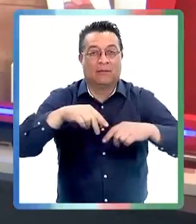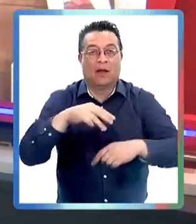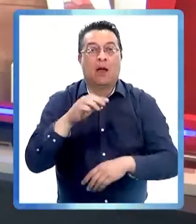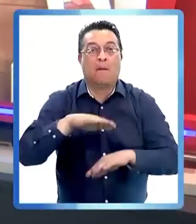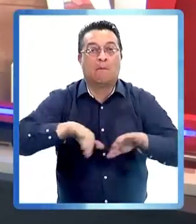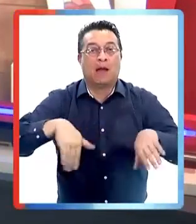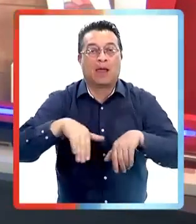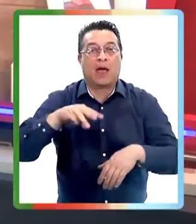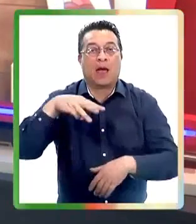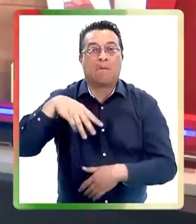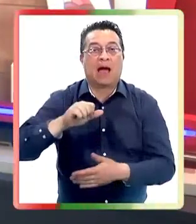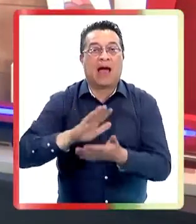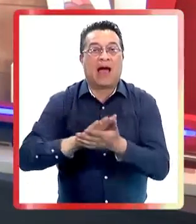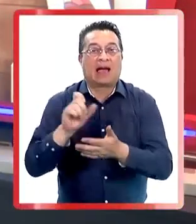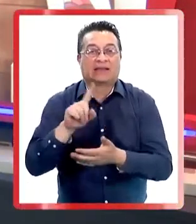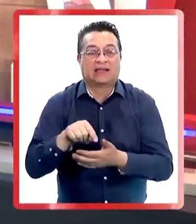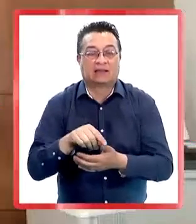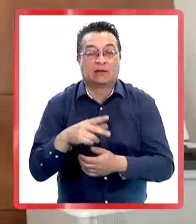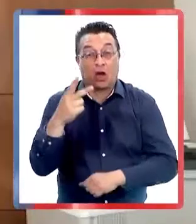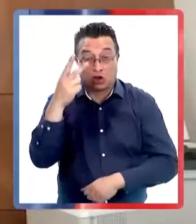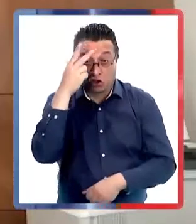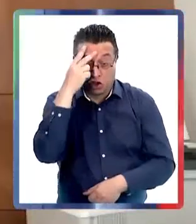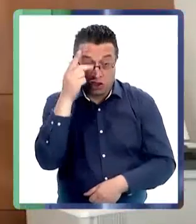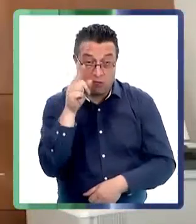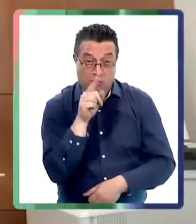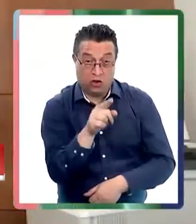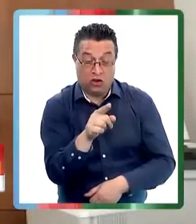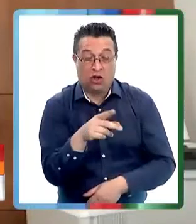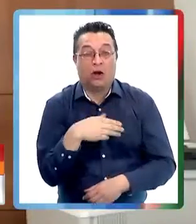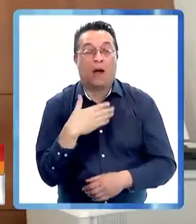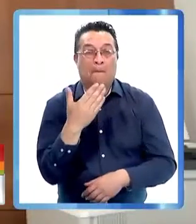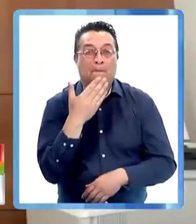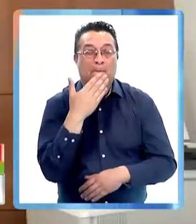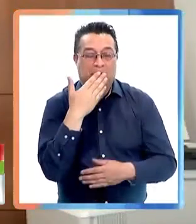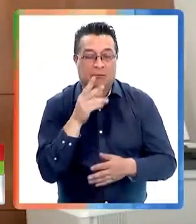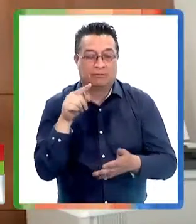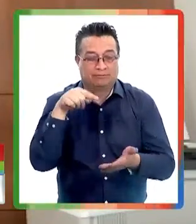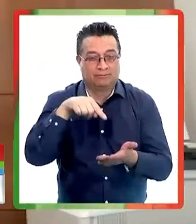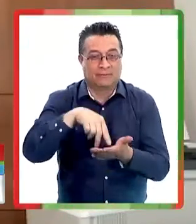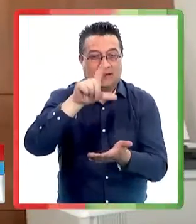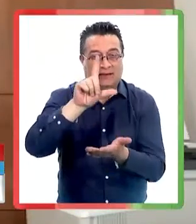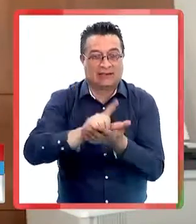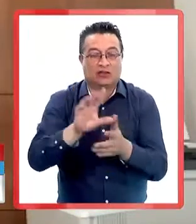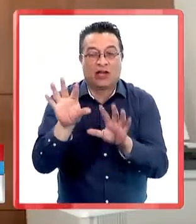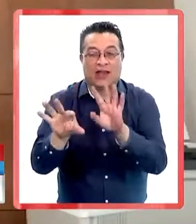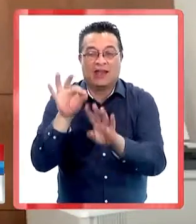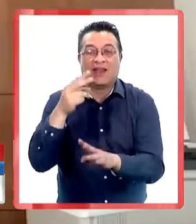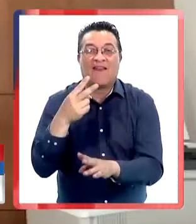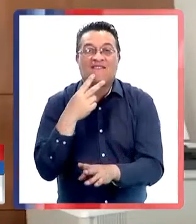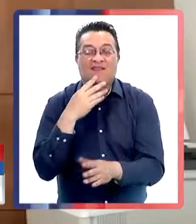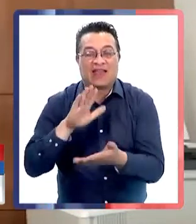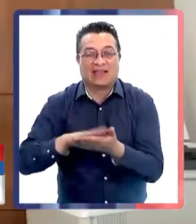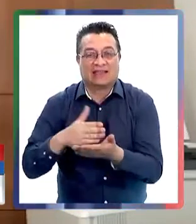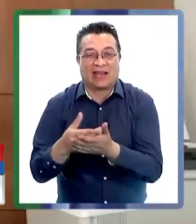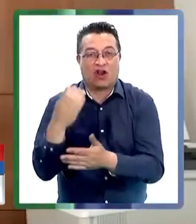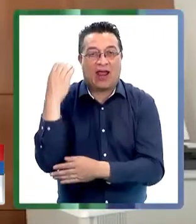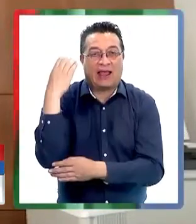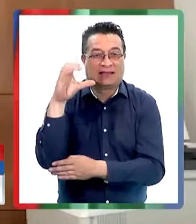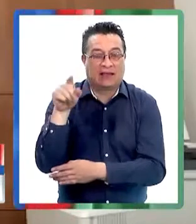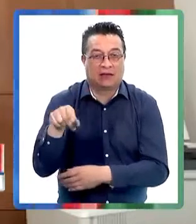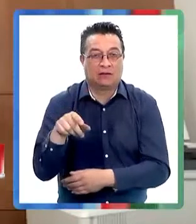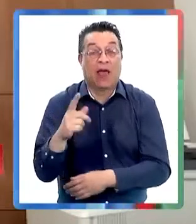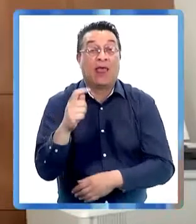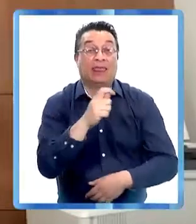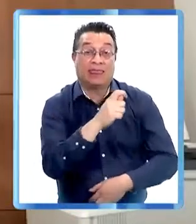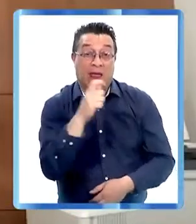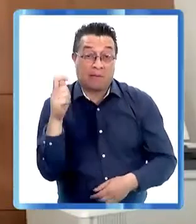Machas. En la región de Coquimbo se va a mejorar el centro Elige Vivir Sano de La Serena.